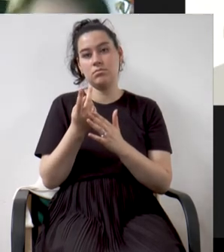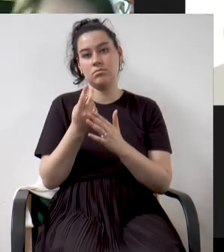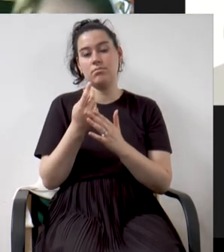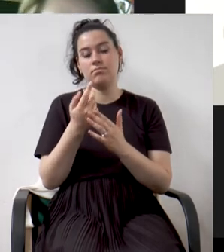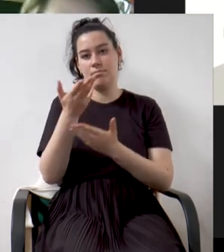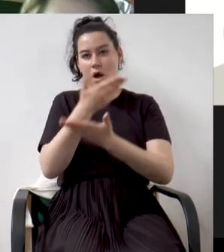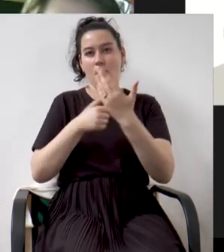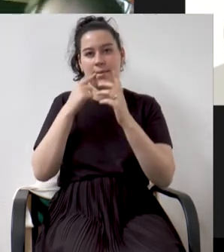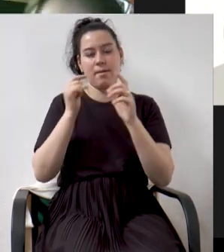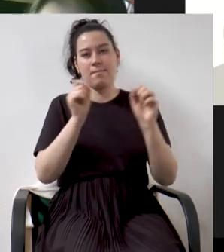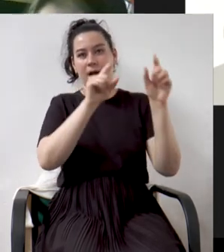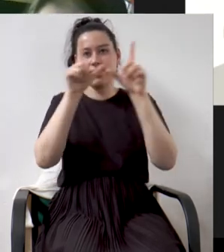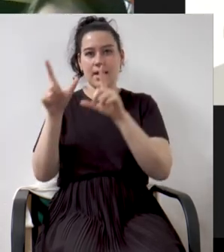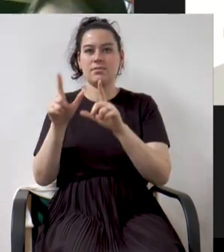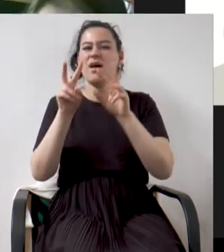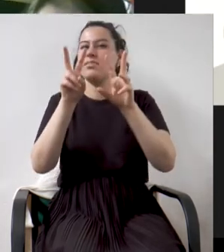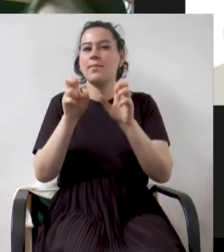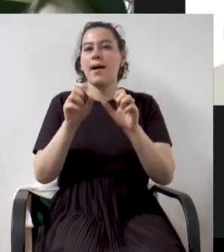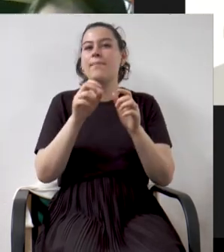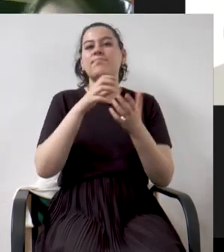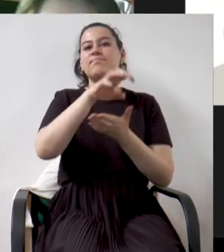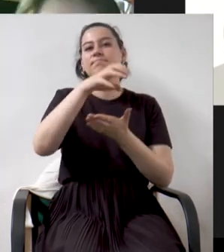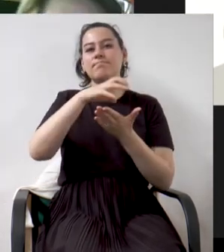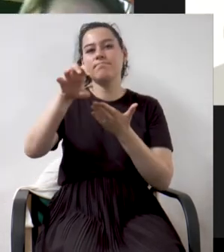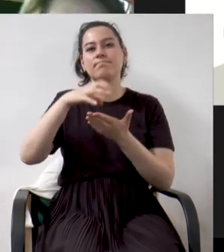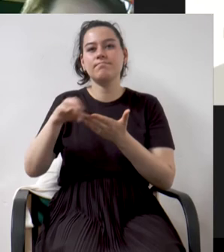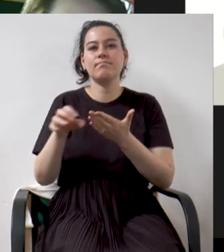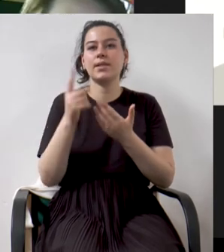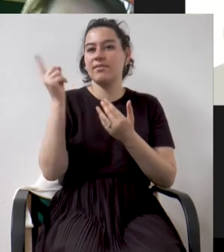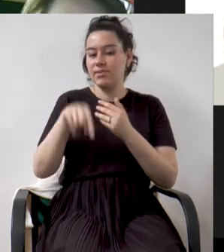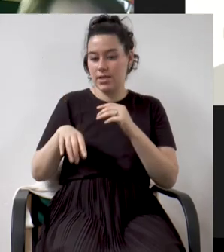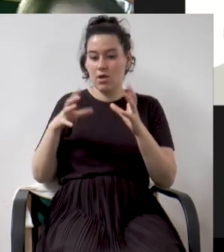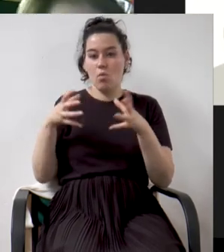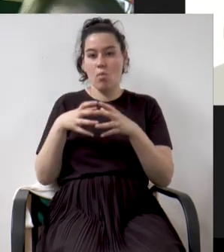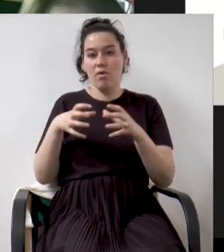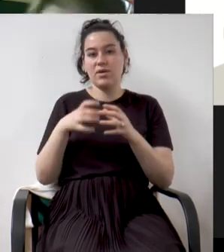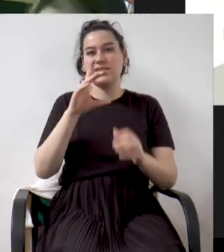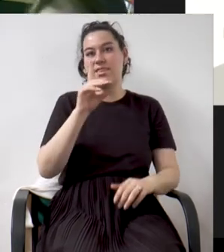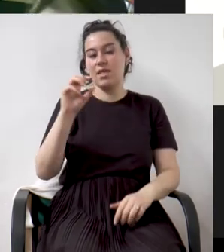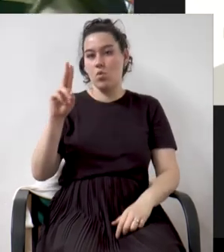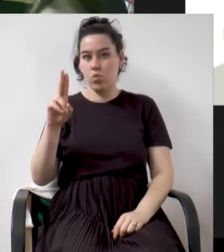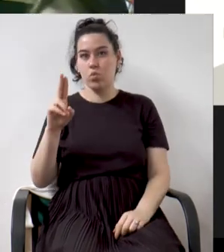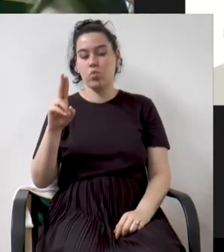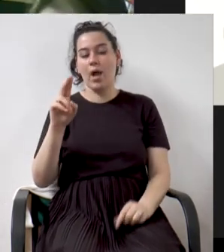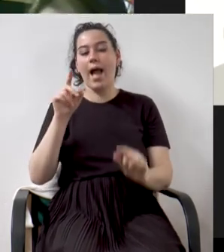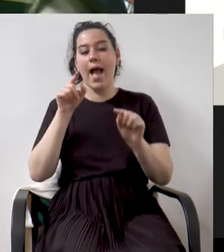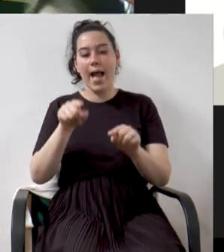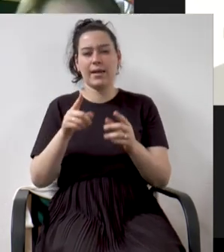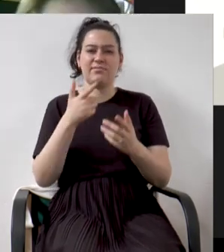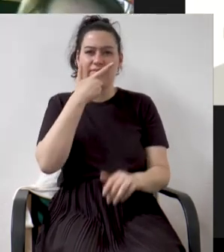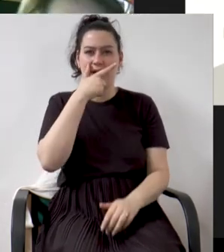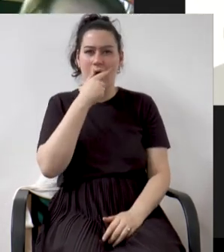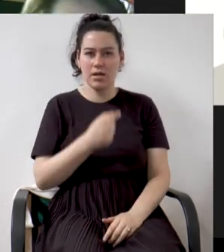compartir, tienen que ver con aquellos departamentos que se fueron conformando a partir de grupos PDU, donde era bastante simple